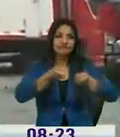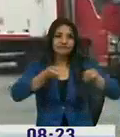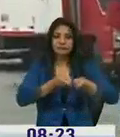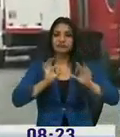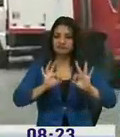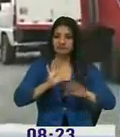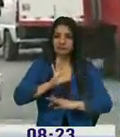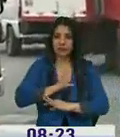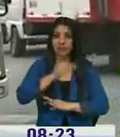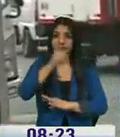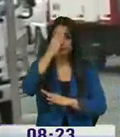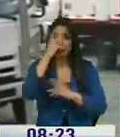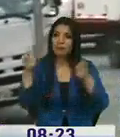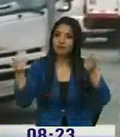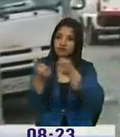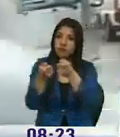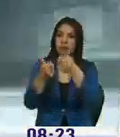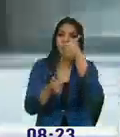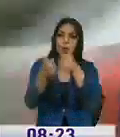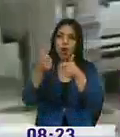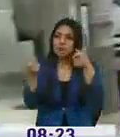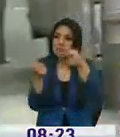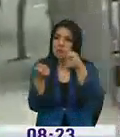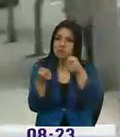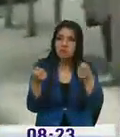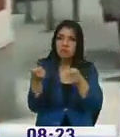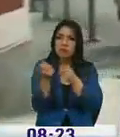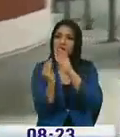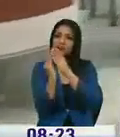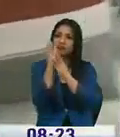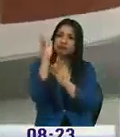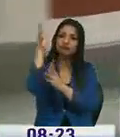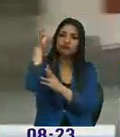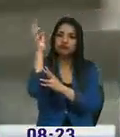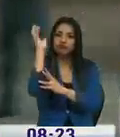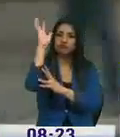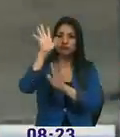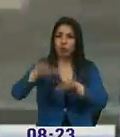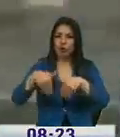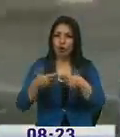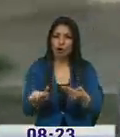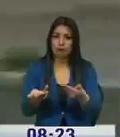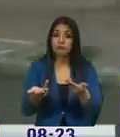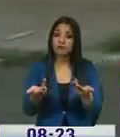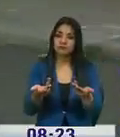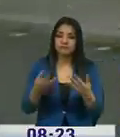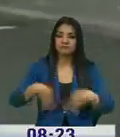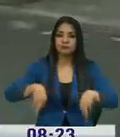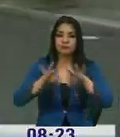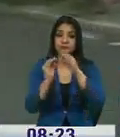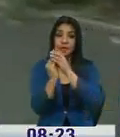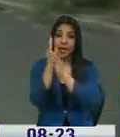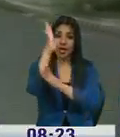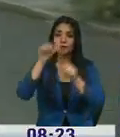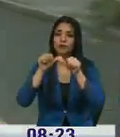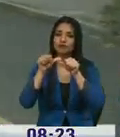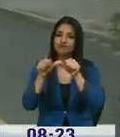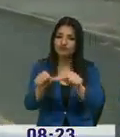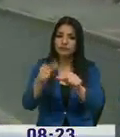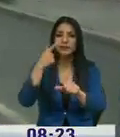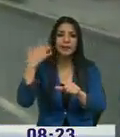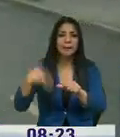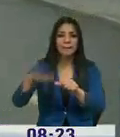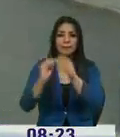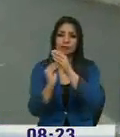árboles, sabe cuáles son las ramas que se tienen que eliminar, cómo tiene que ser el crecimiento. Entonces, la mejor forma de poder garantizar que estos árboles se mantengan por más